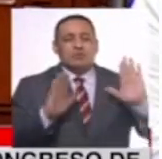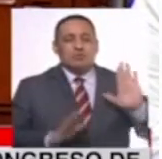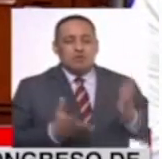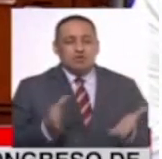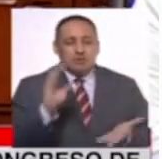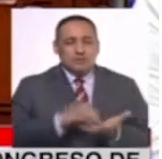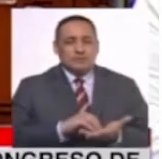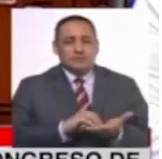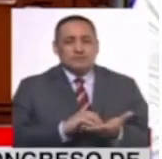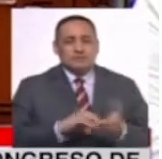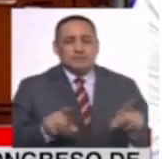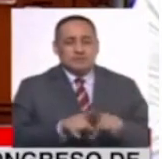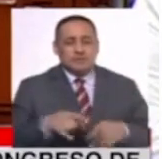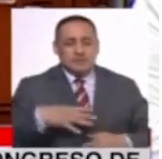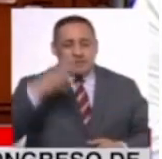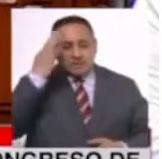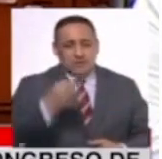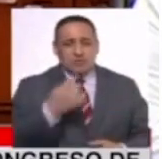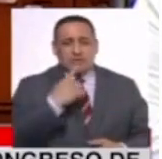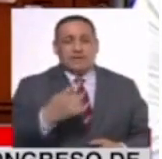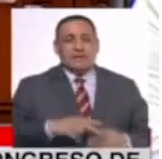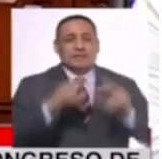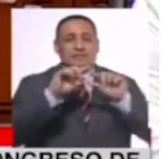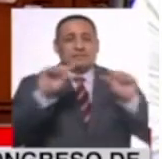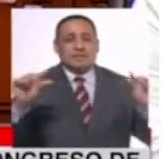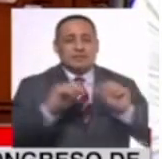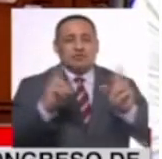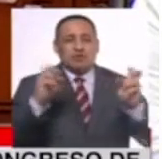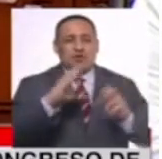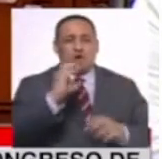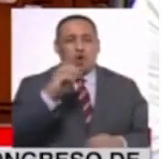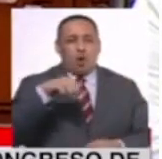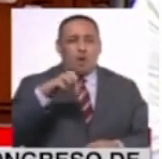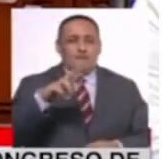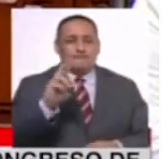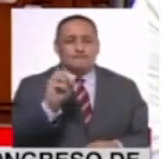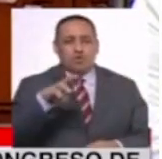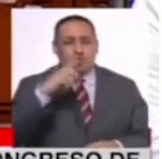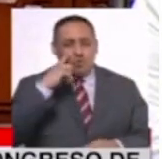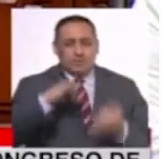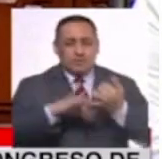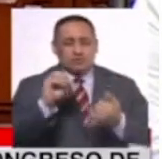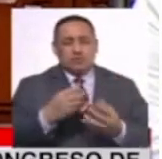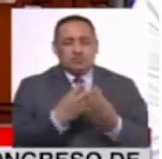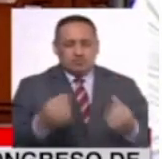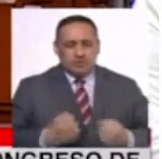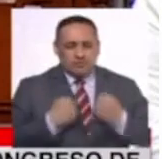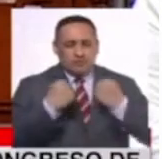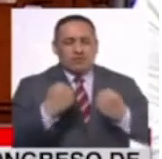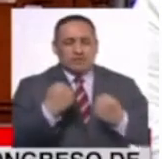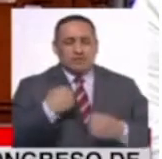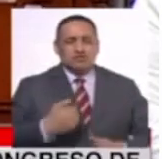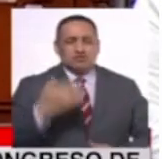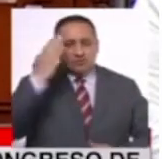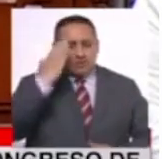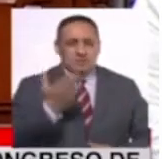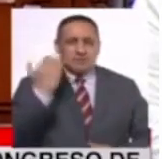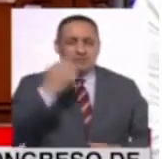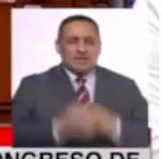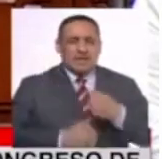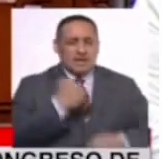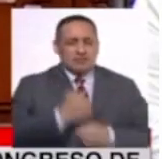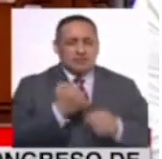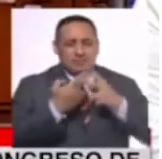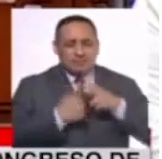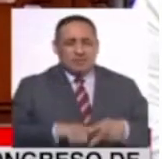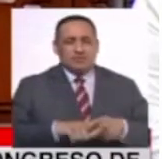compromiso nuevamente. Creo que el término compromiso tiene mucha fuerza, lo sé desde mis años